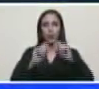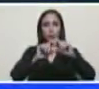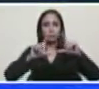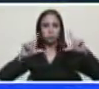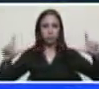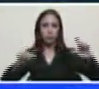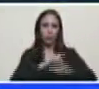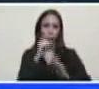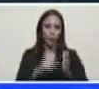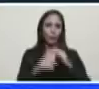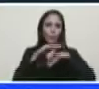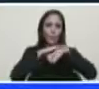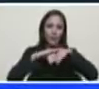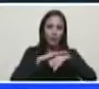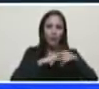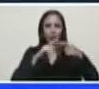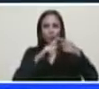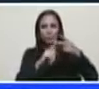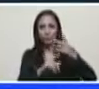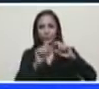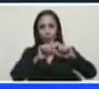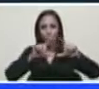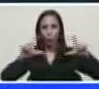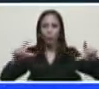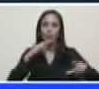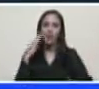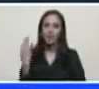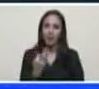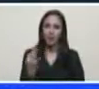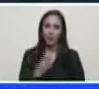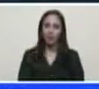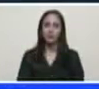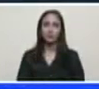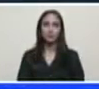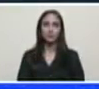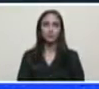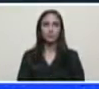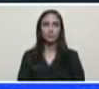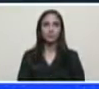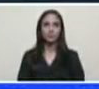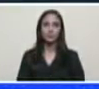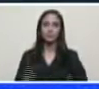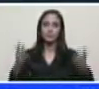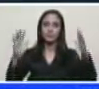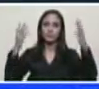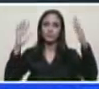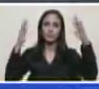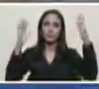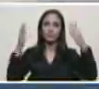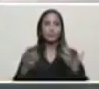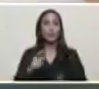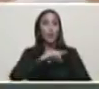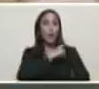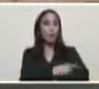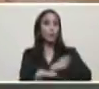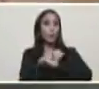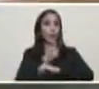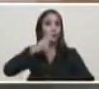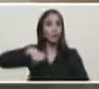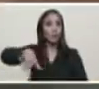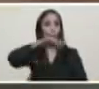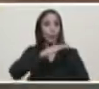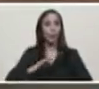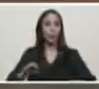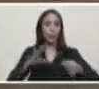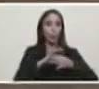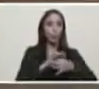ser ministerios del poder Popular de verdad verdita con el poder popular todo